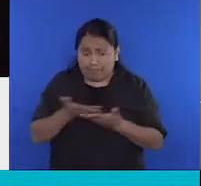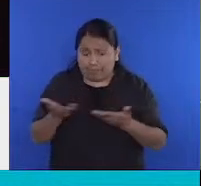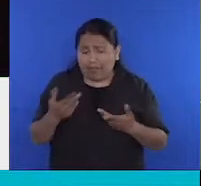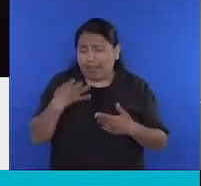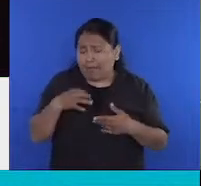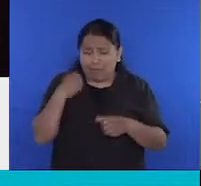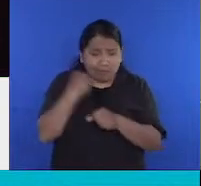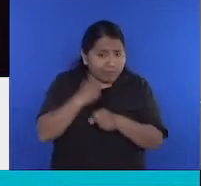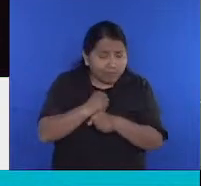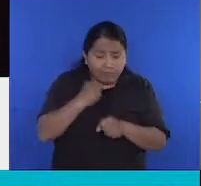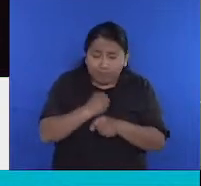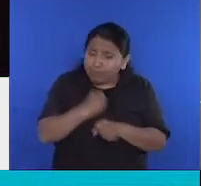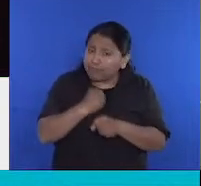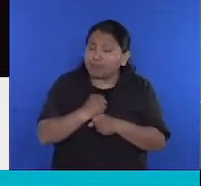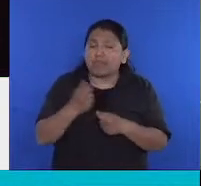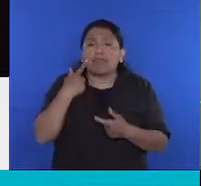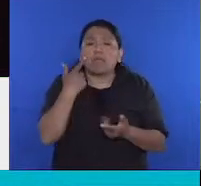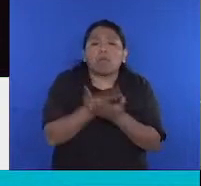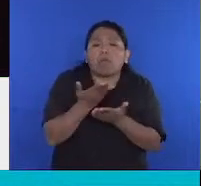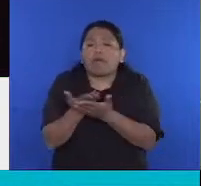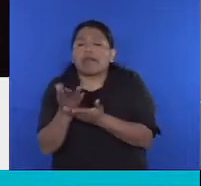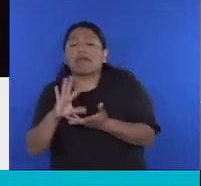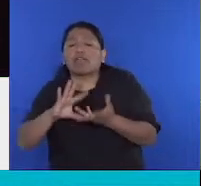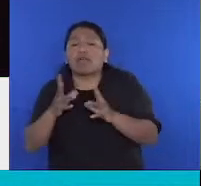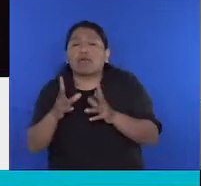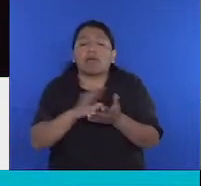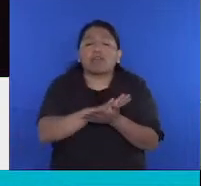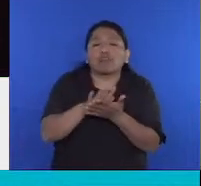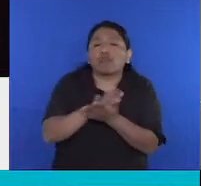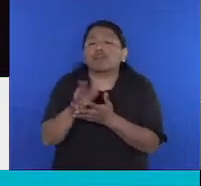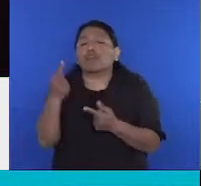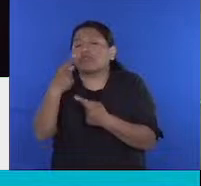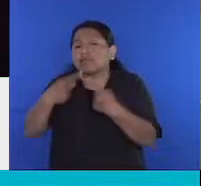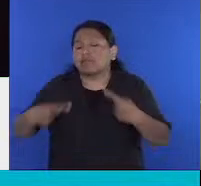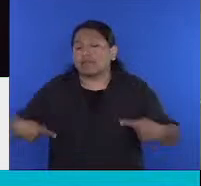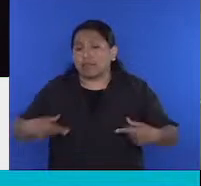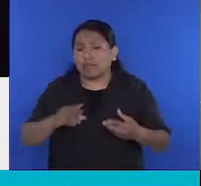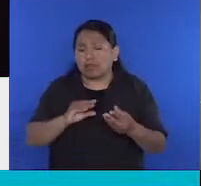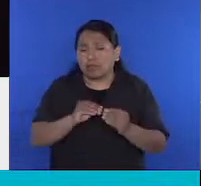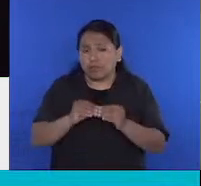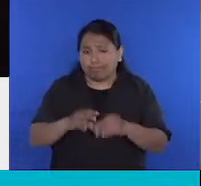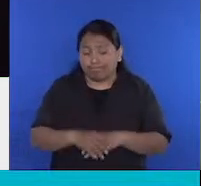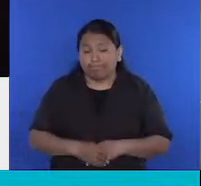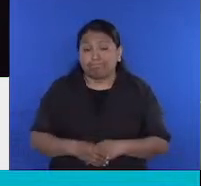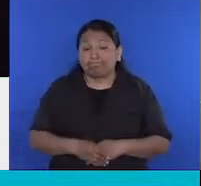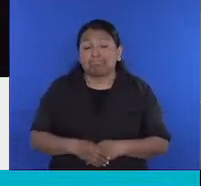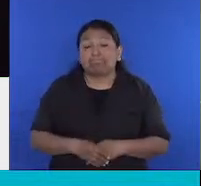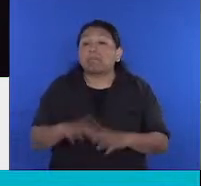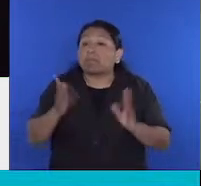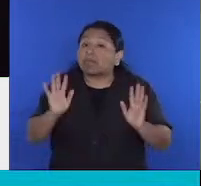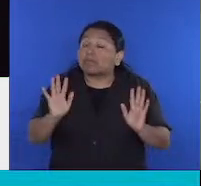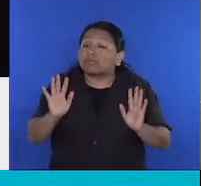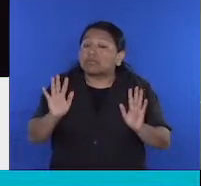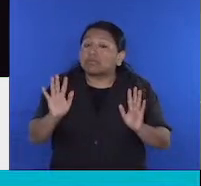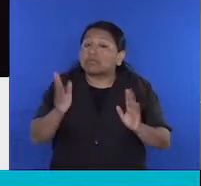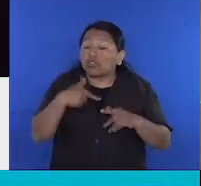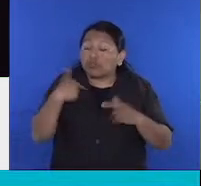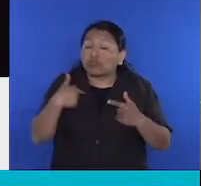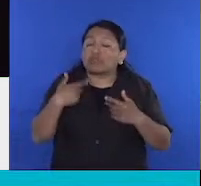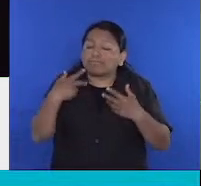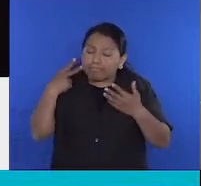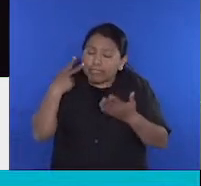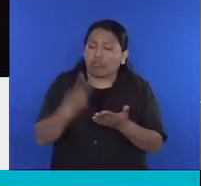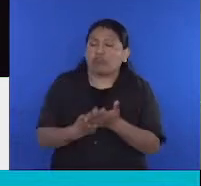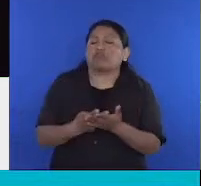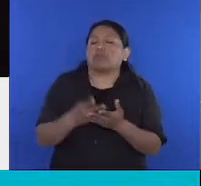de solución para todos esta problemática. Pero ello no significa que tengamos que desconocer que este problema concreto existe y que